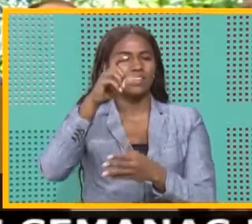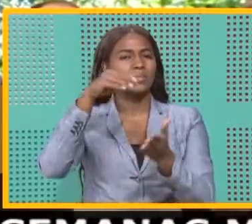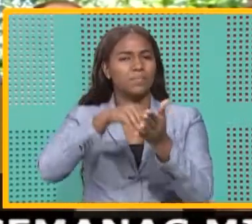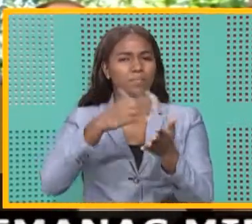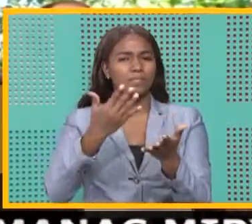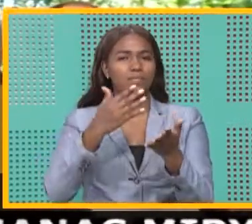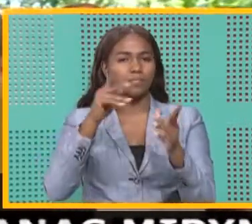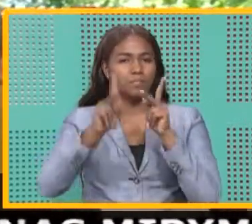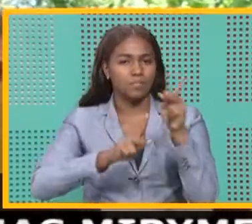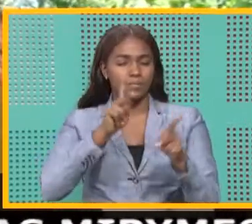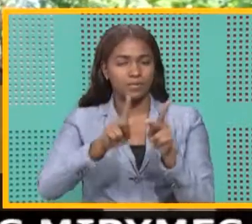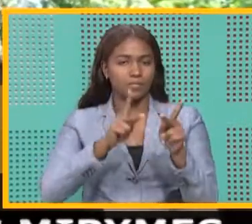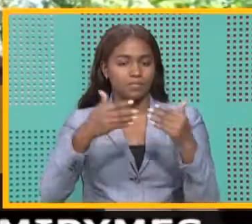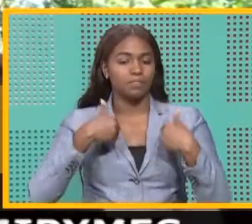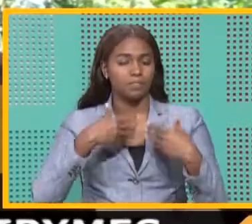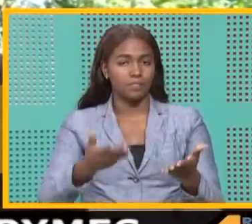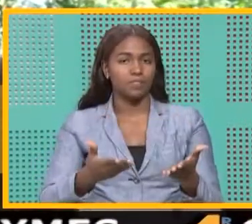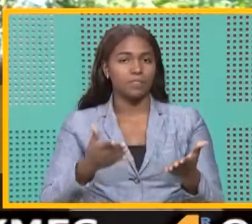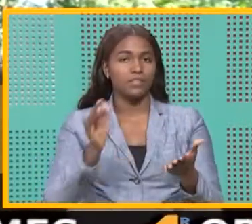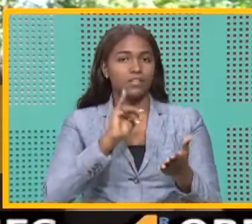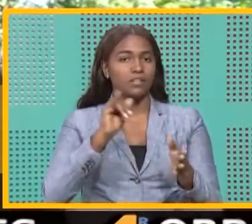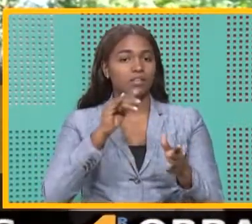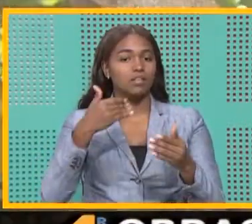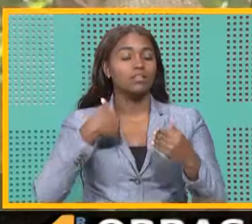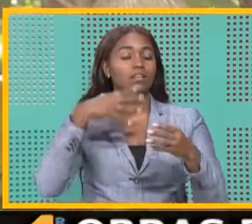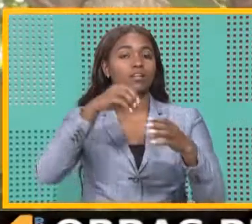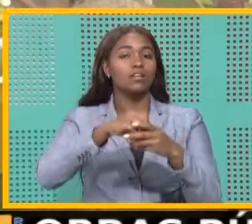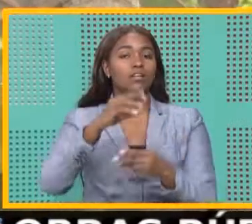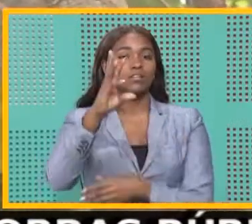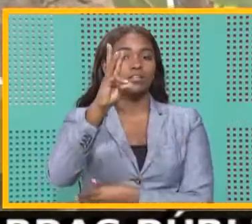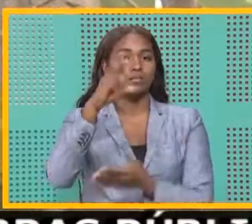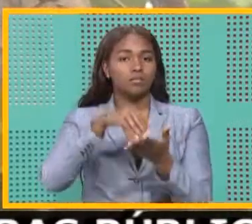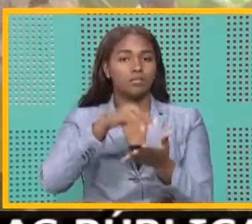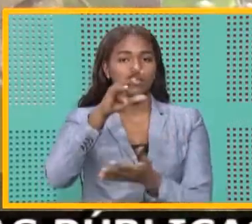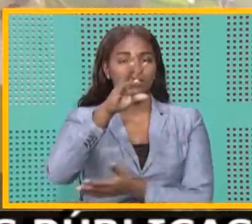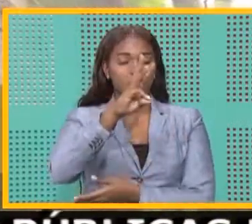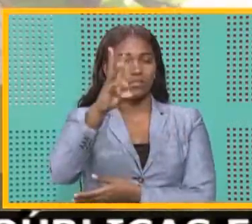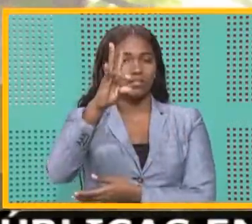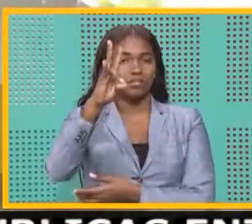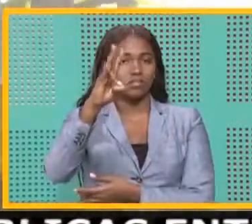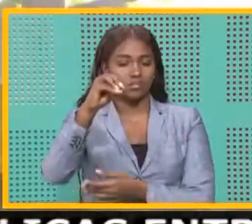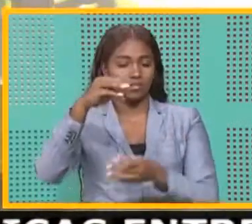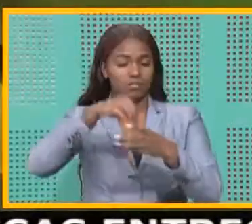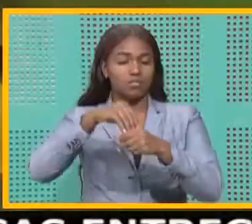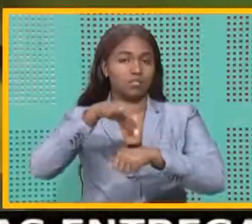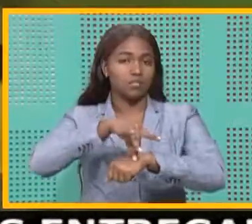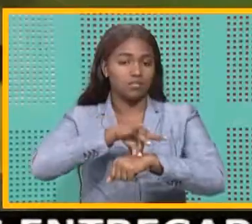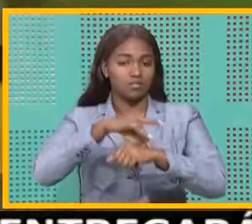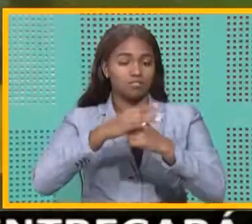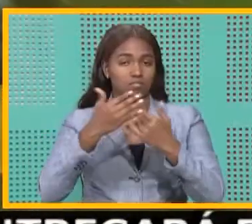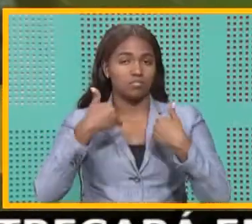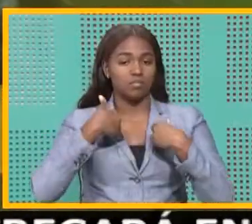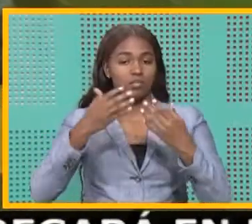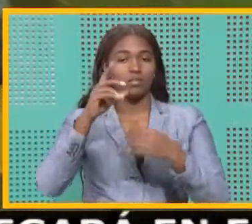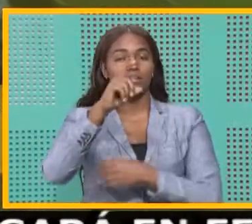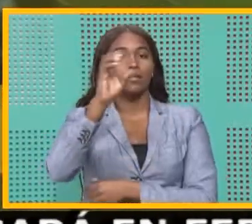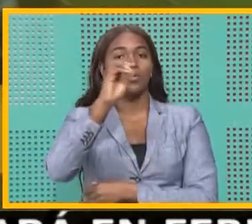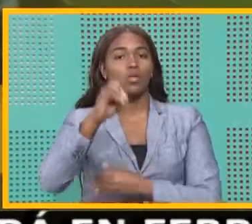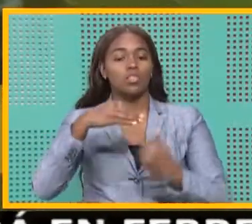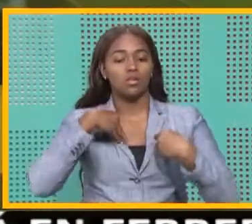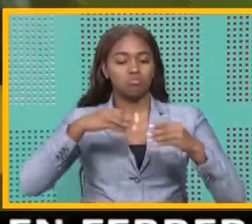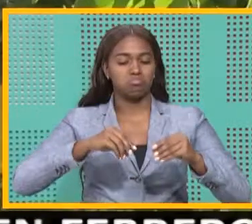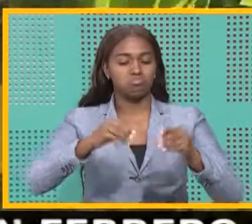miembros de la Asociación de Agricultores cuentan con una superficie de 6.070 tareas de tierra. El 100% tiene vocación